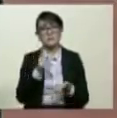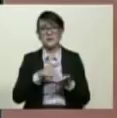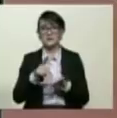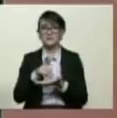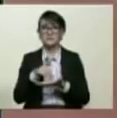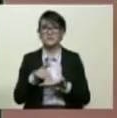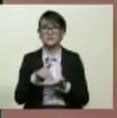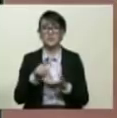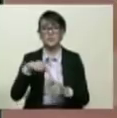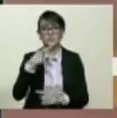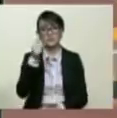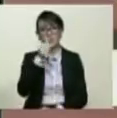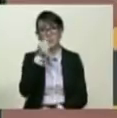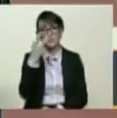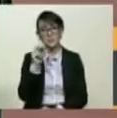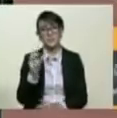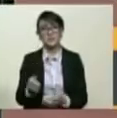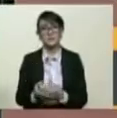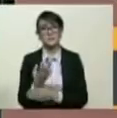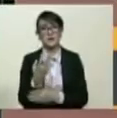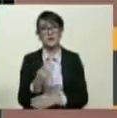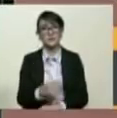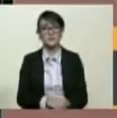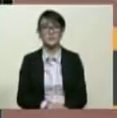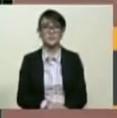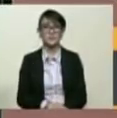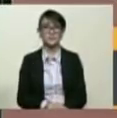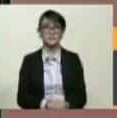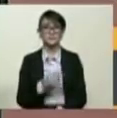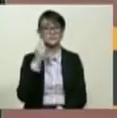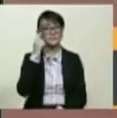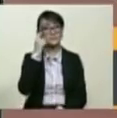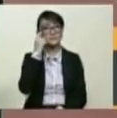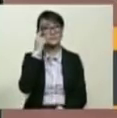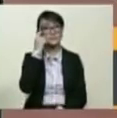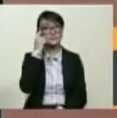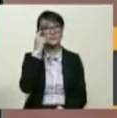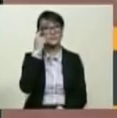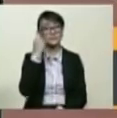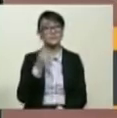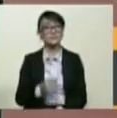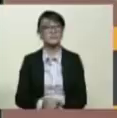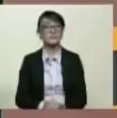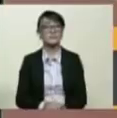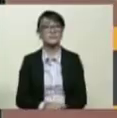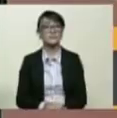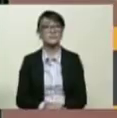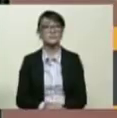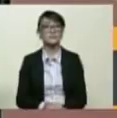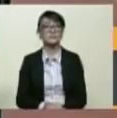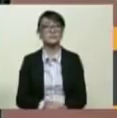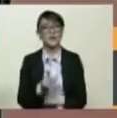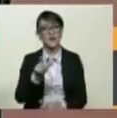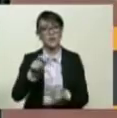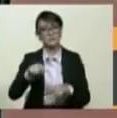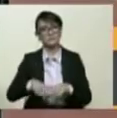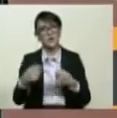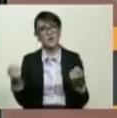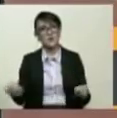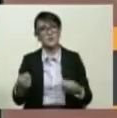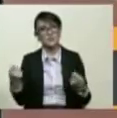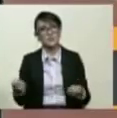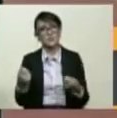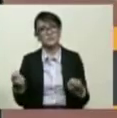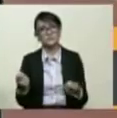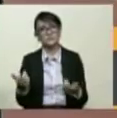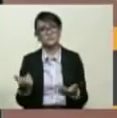del próximo domingo 20 de mayo. Anótenlo. Aquellas voces agoreras, agresivas, violentas, que promueven